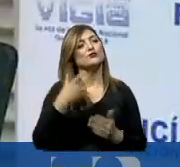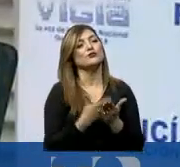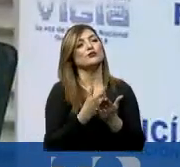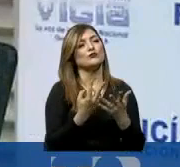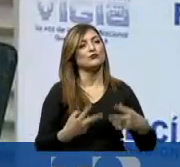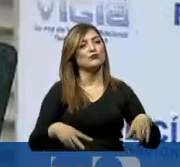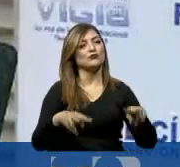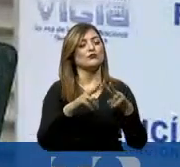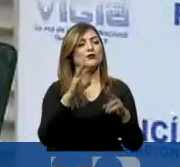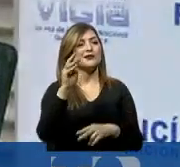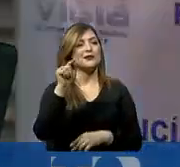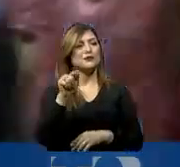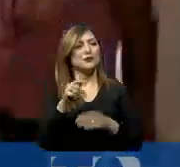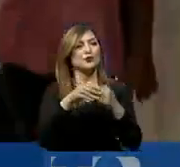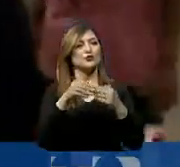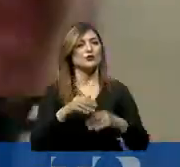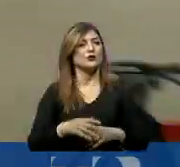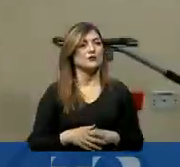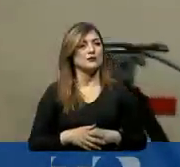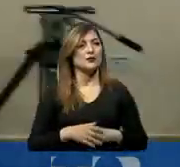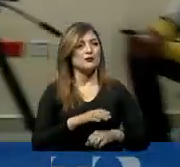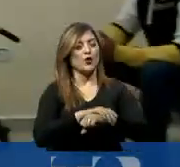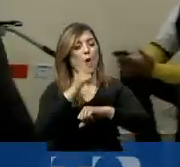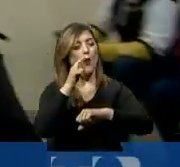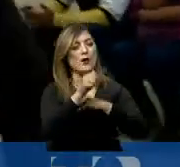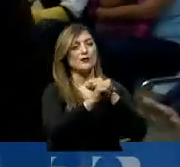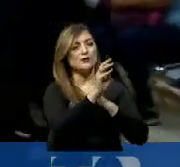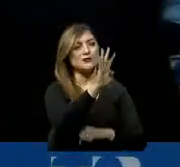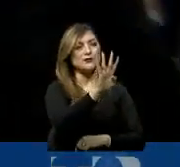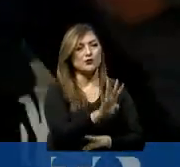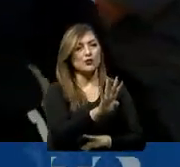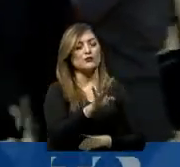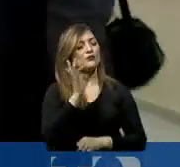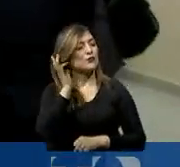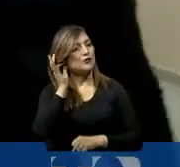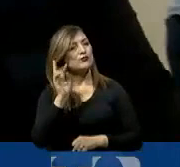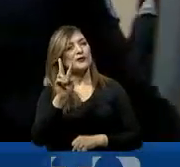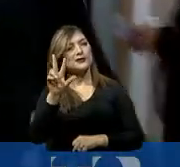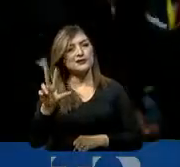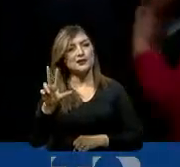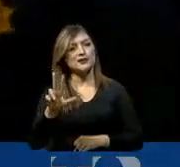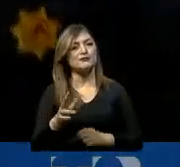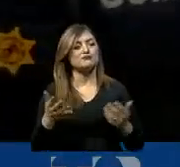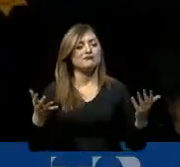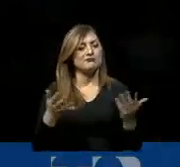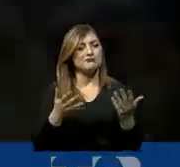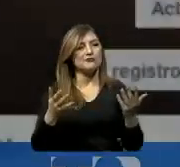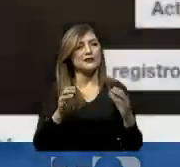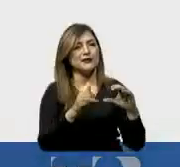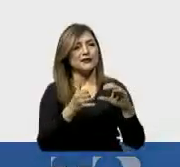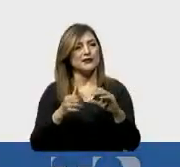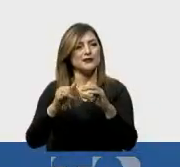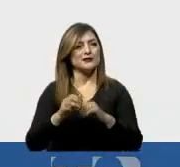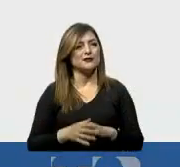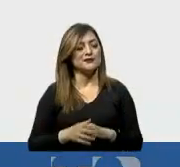un valor de $6,000. Los detenidos son un hombre de 64 años y una mujer de 23, provenientes de Santa Elena.